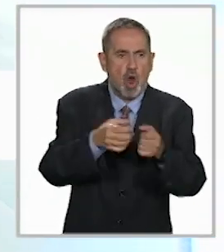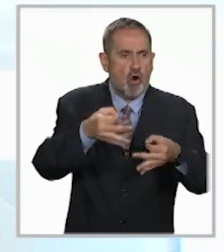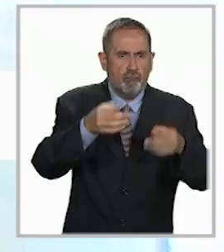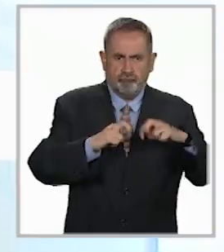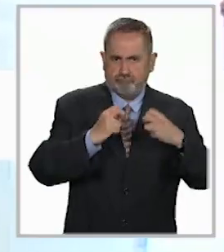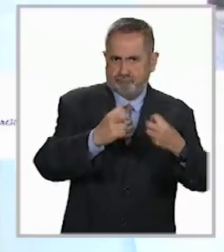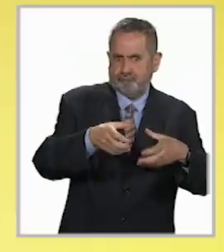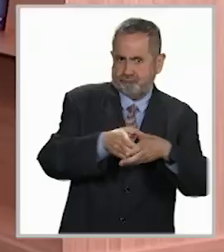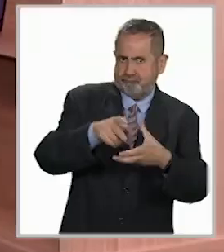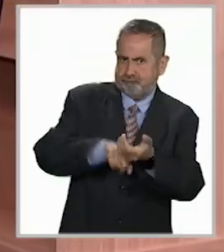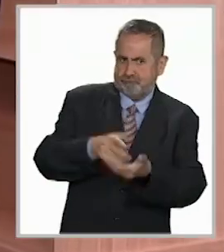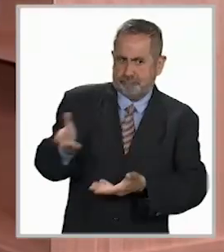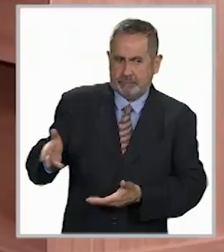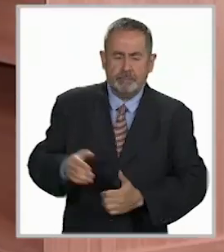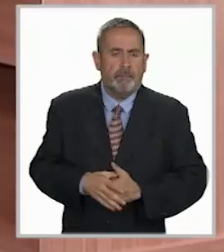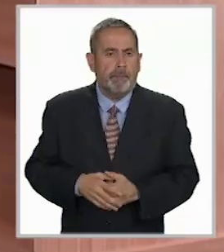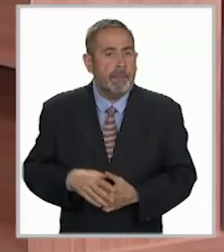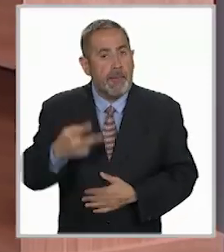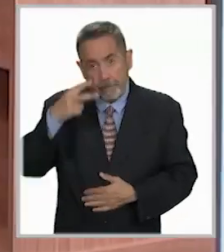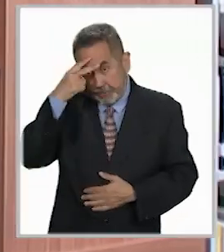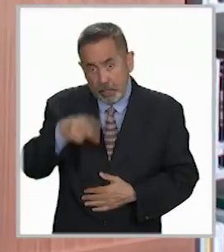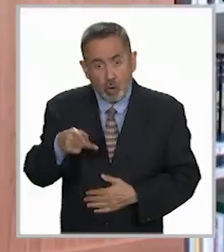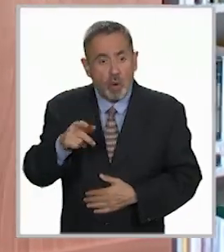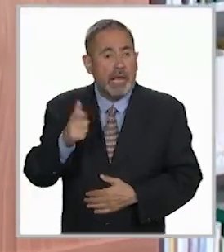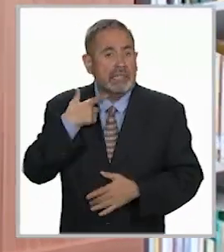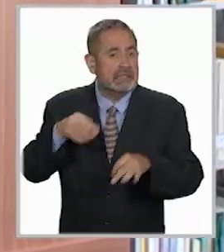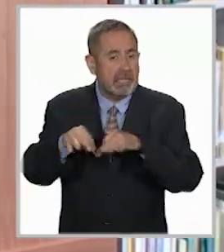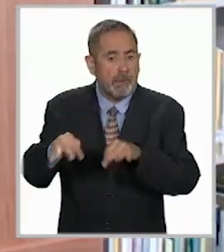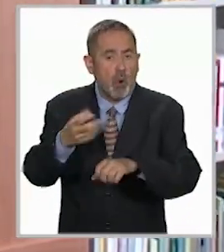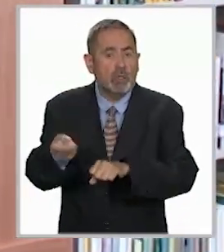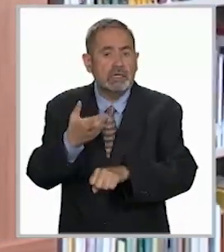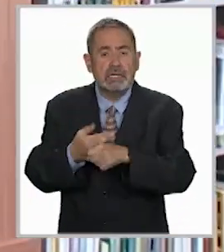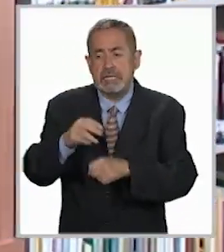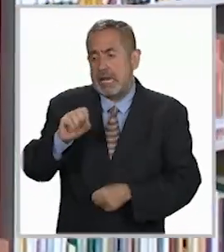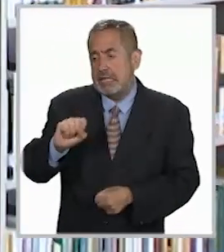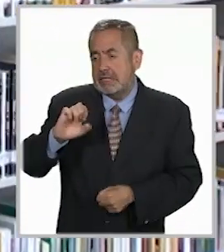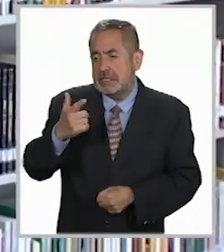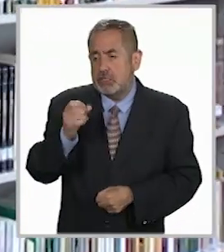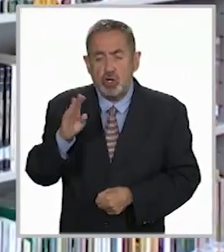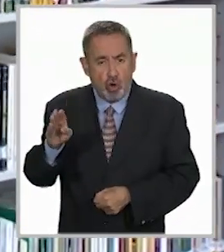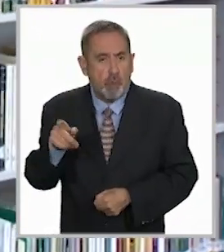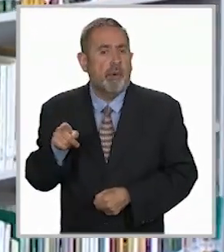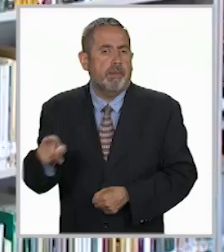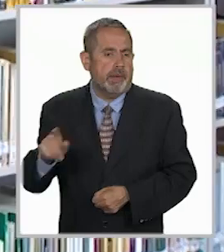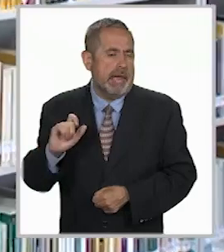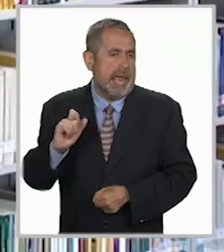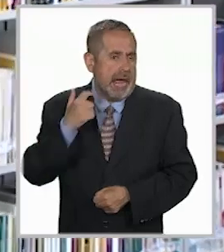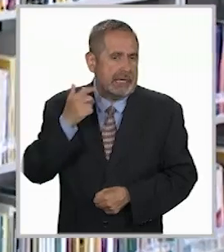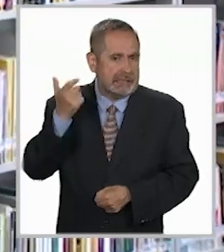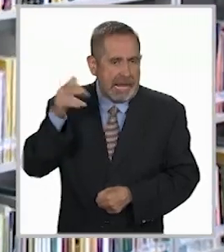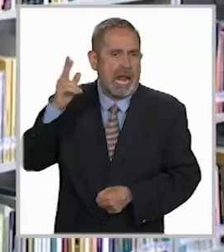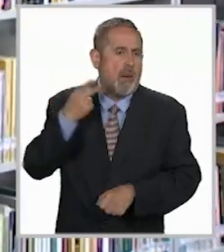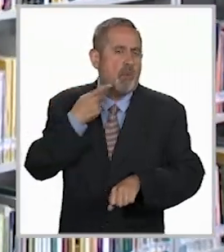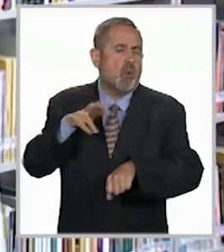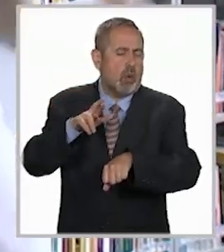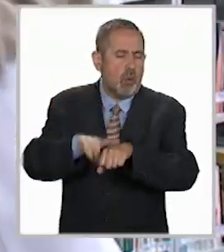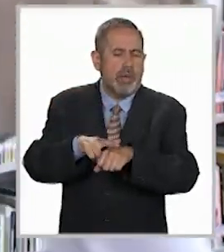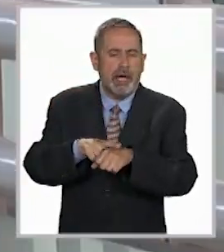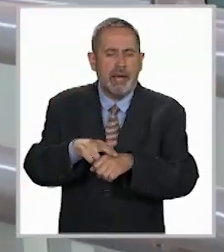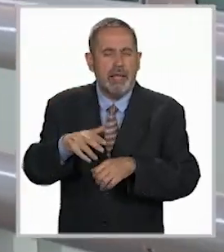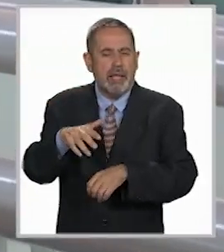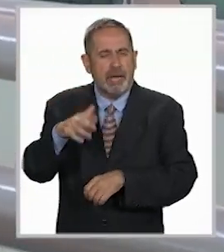de esta corte. En México trabajó en la Secretaría de Gobernación, en la entonces Procuraduría General